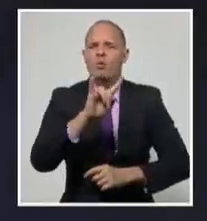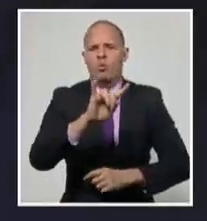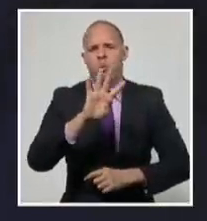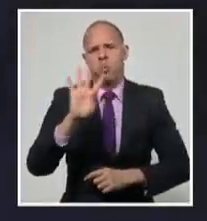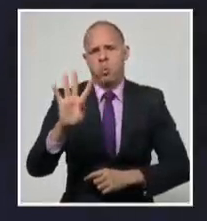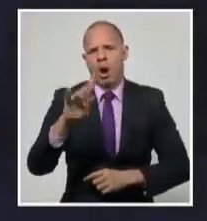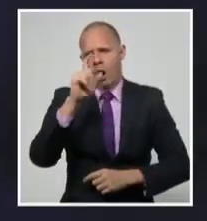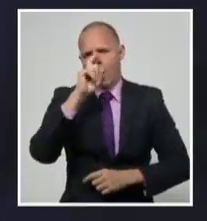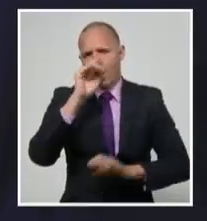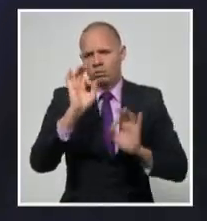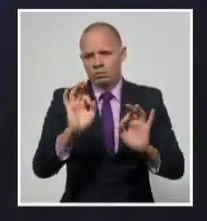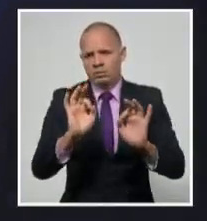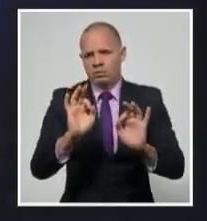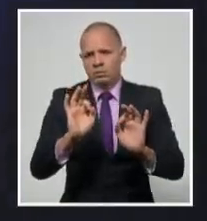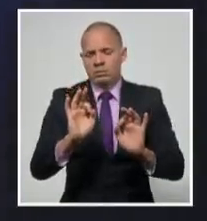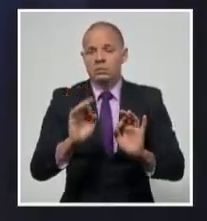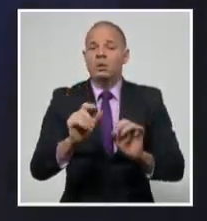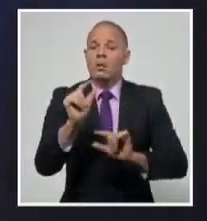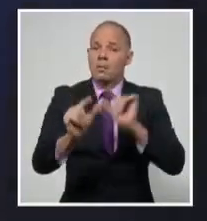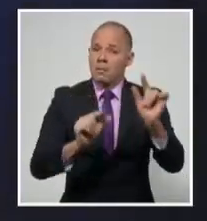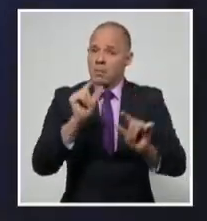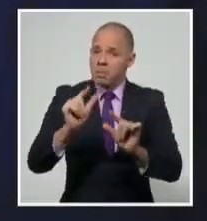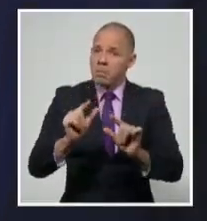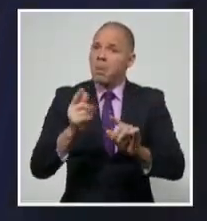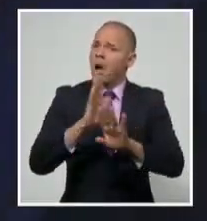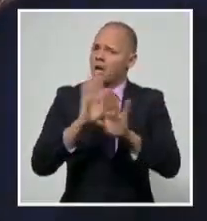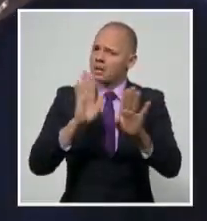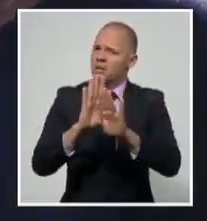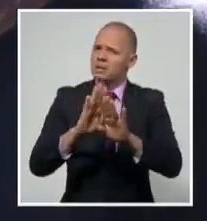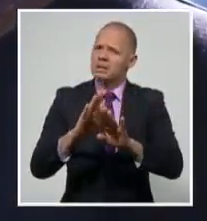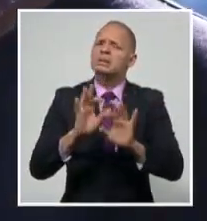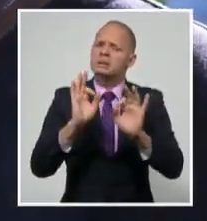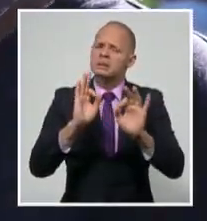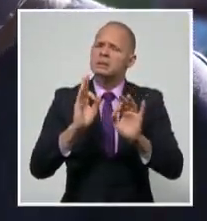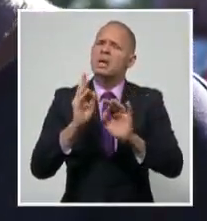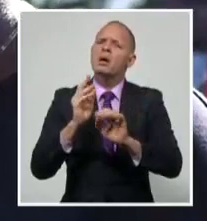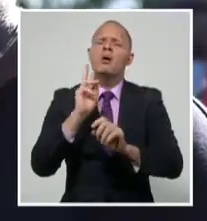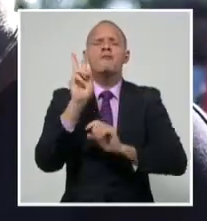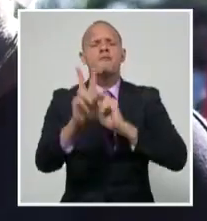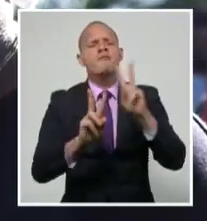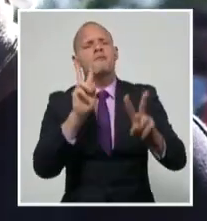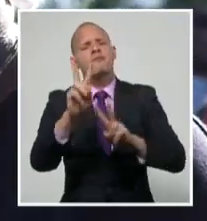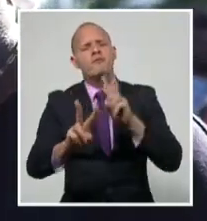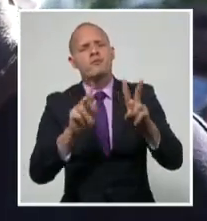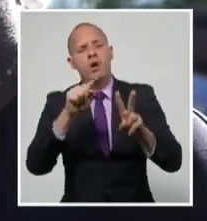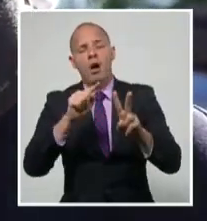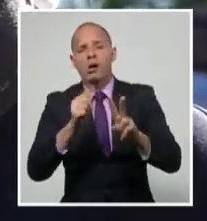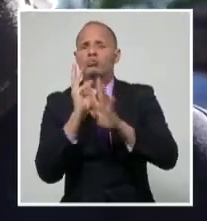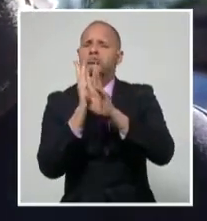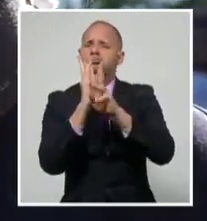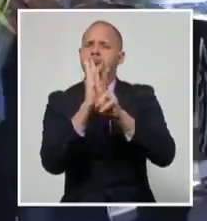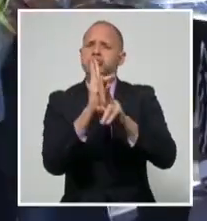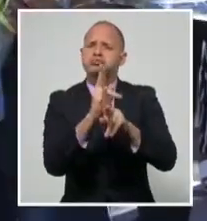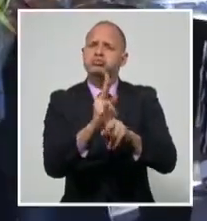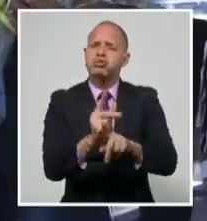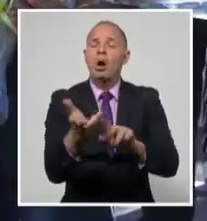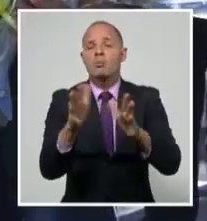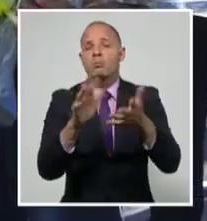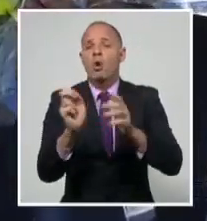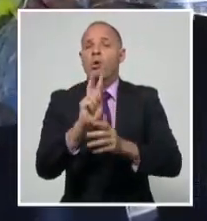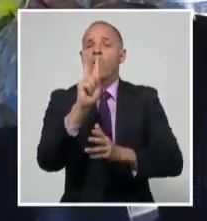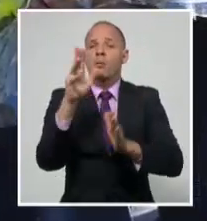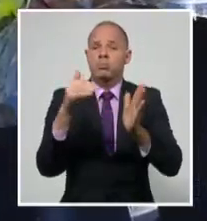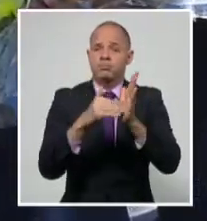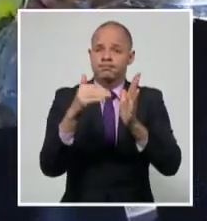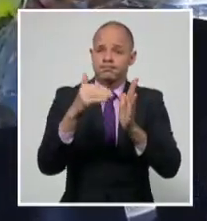de 2.250.000 almas han transitado frente al monolito sepultura de Fidel desde que sus cenizas descansan